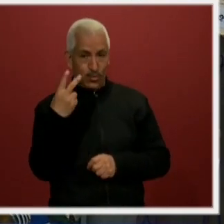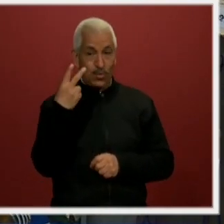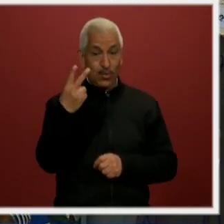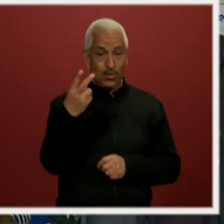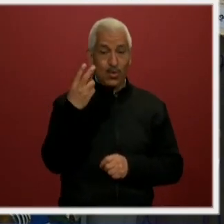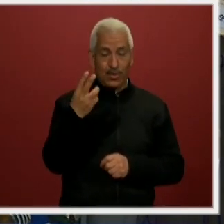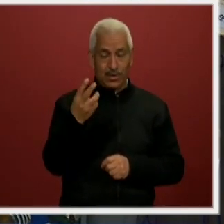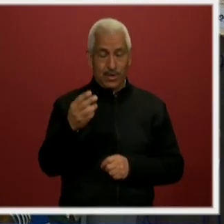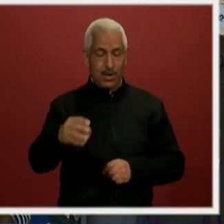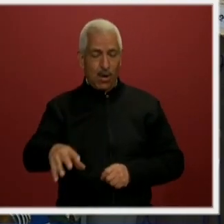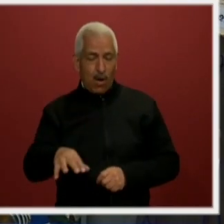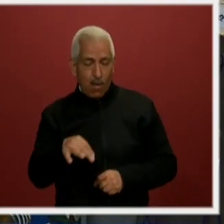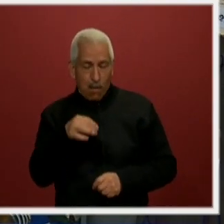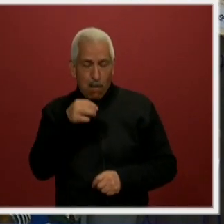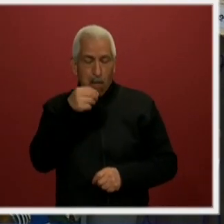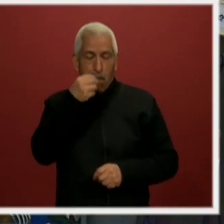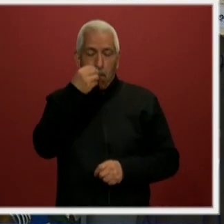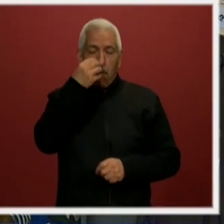hagamos